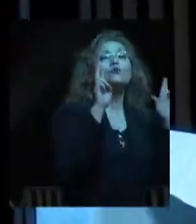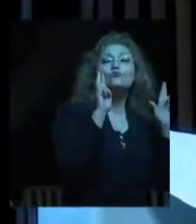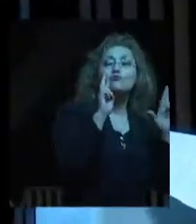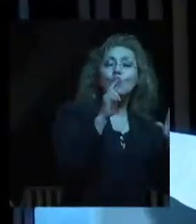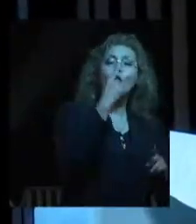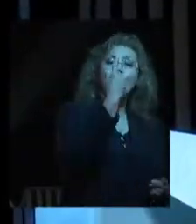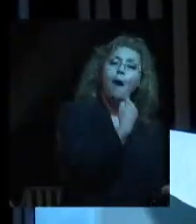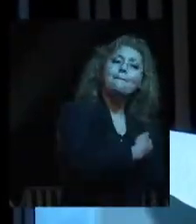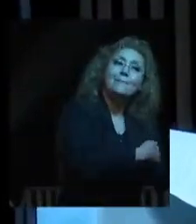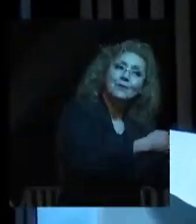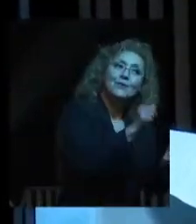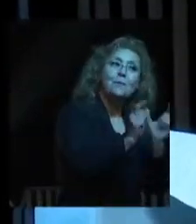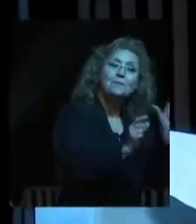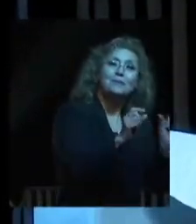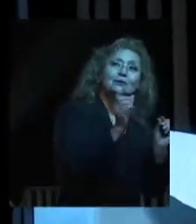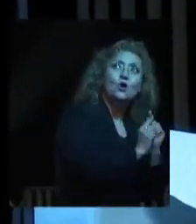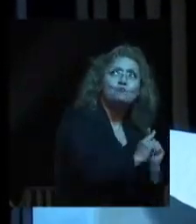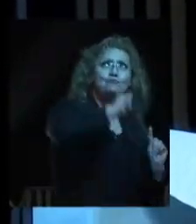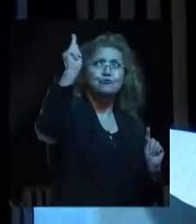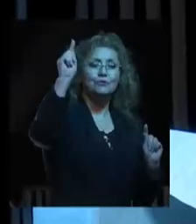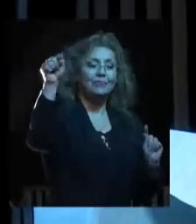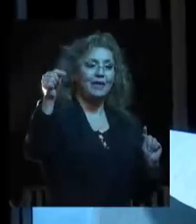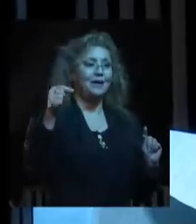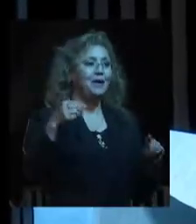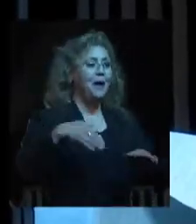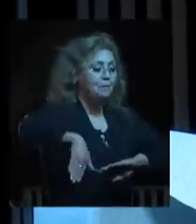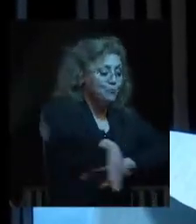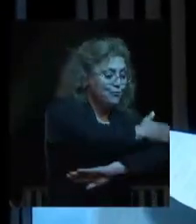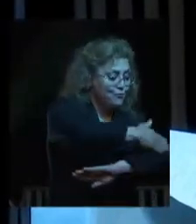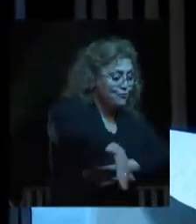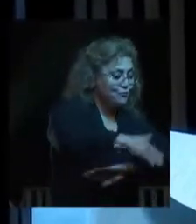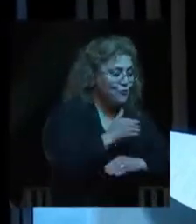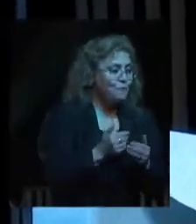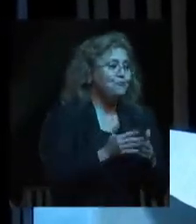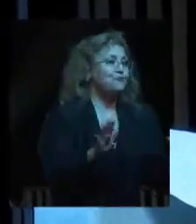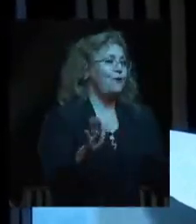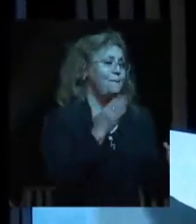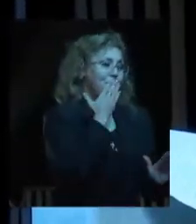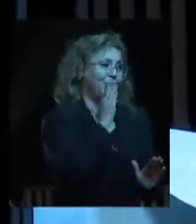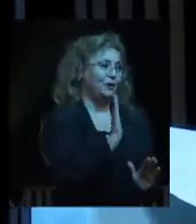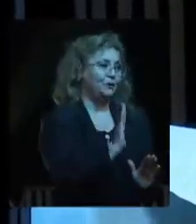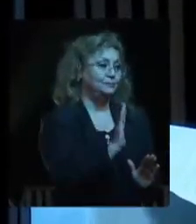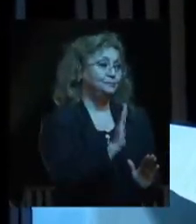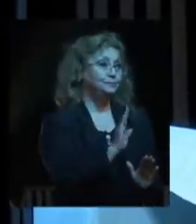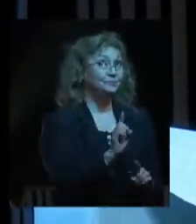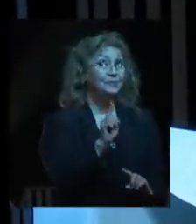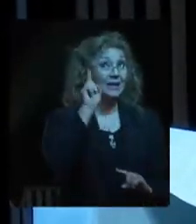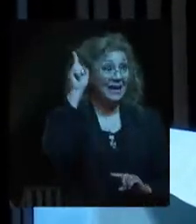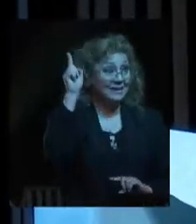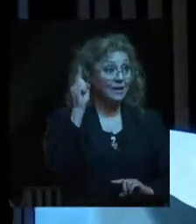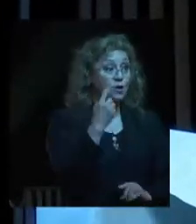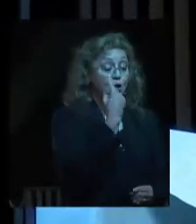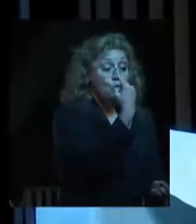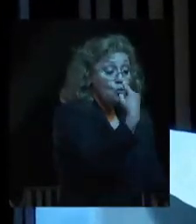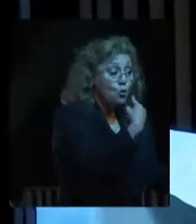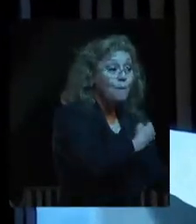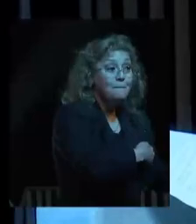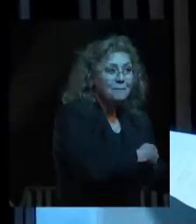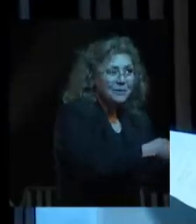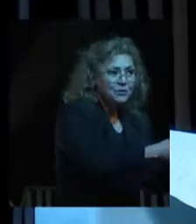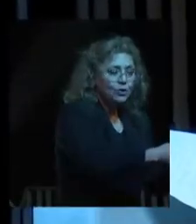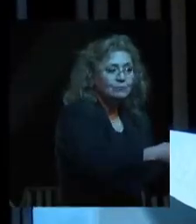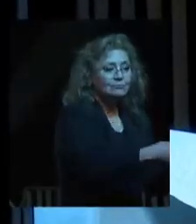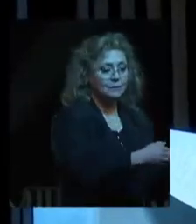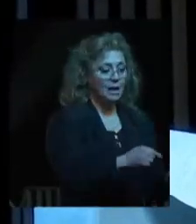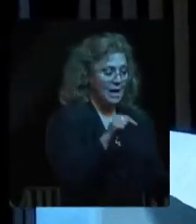las calles tuvieran un poco más de espacio. Entonces, 1 millón de personas en Marte, cuando en la Tierra van a haber 12 mil millones o 13